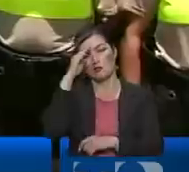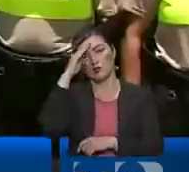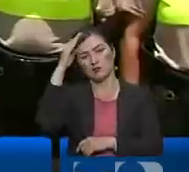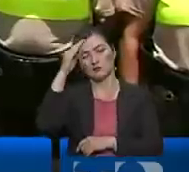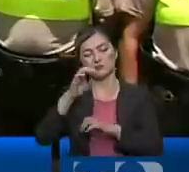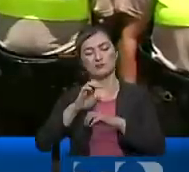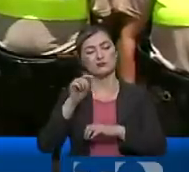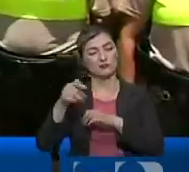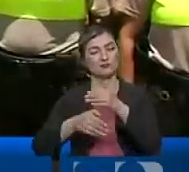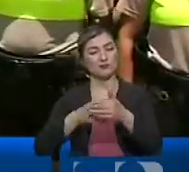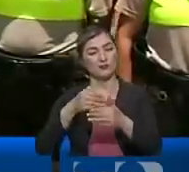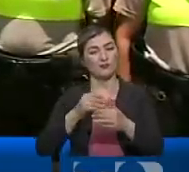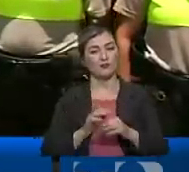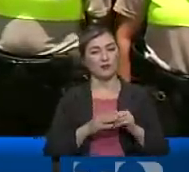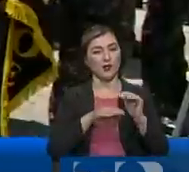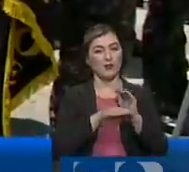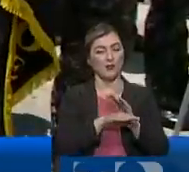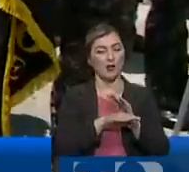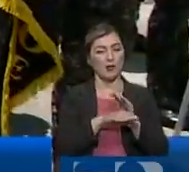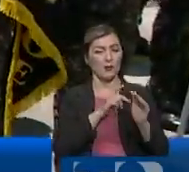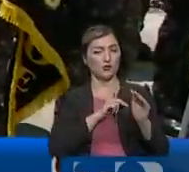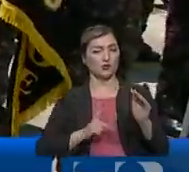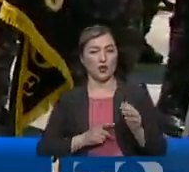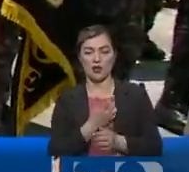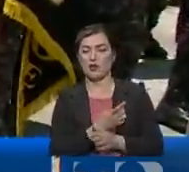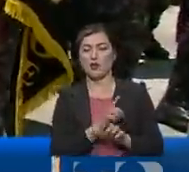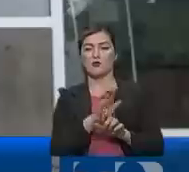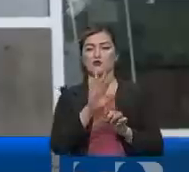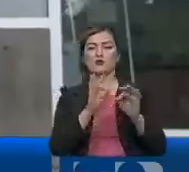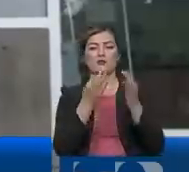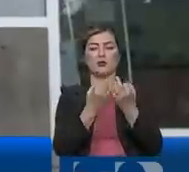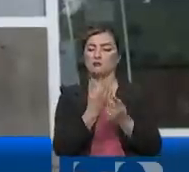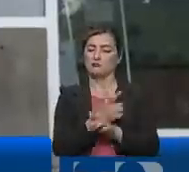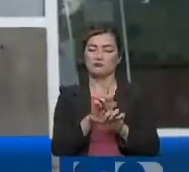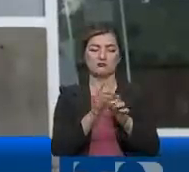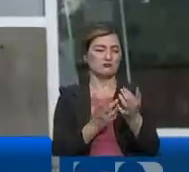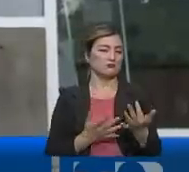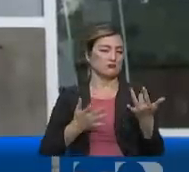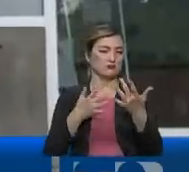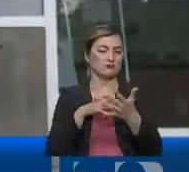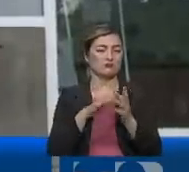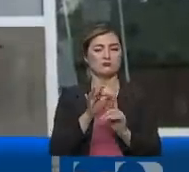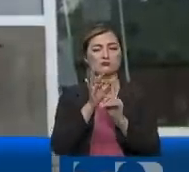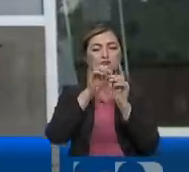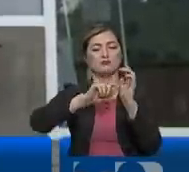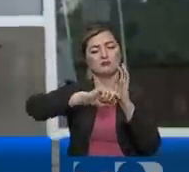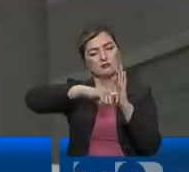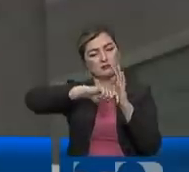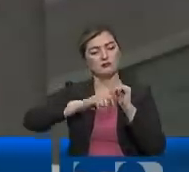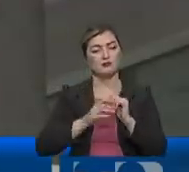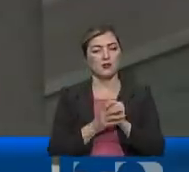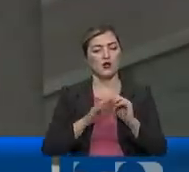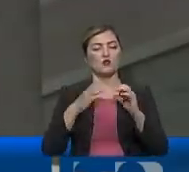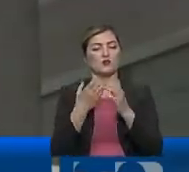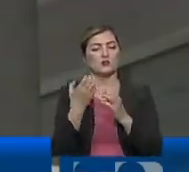policía. Se levantó el sigilo bancario de sus cuentas personales y de sus familiares y están a la espera de un estudio especial de la Contraloría, la UAFA